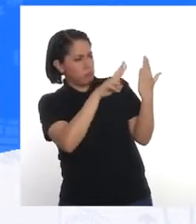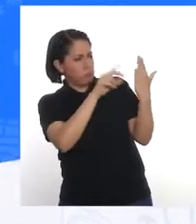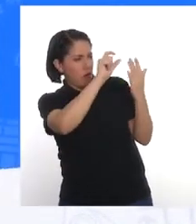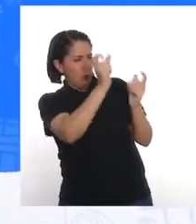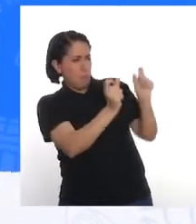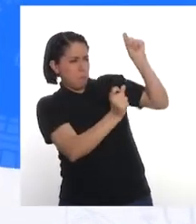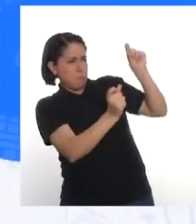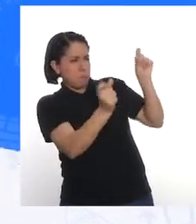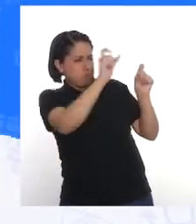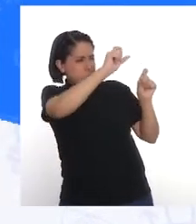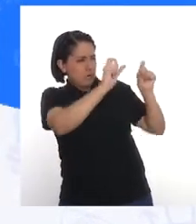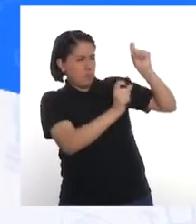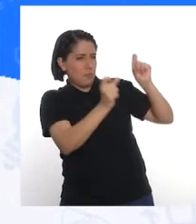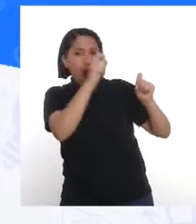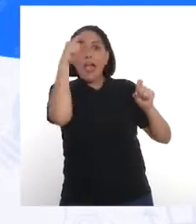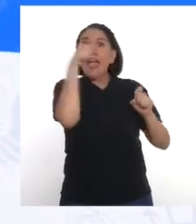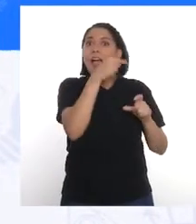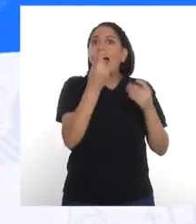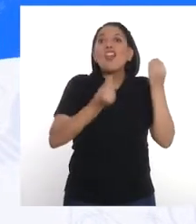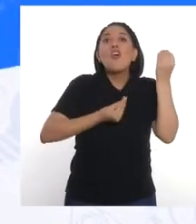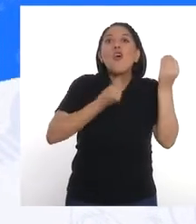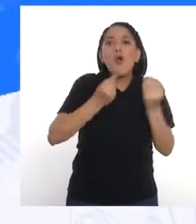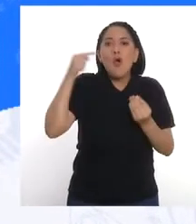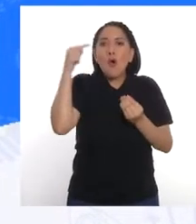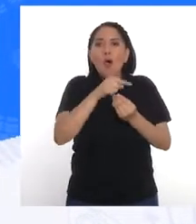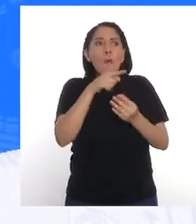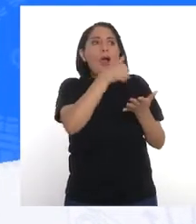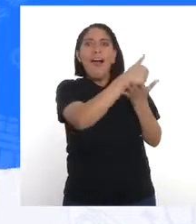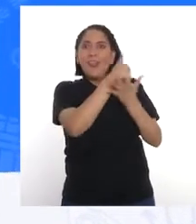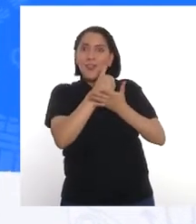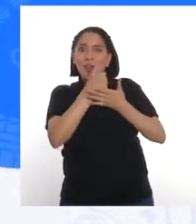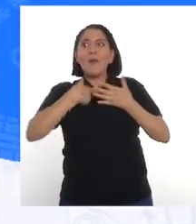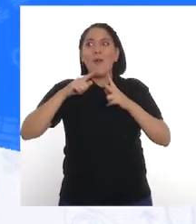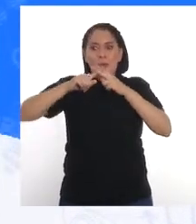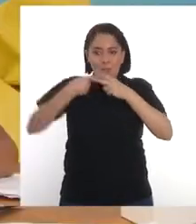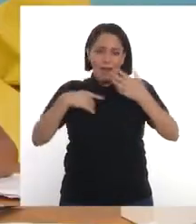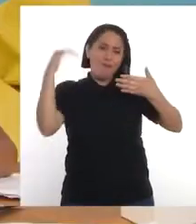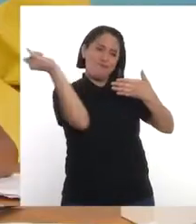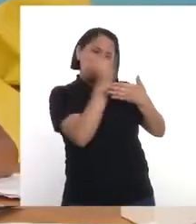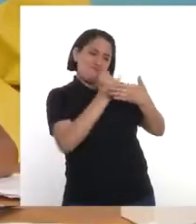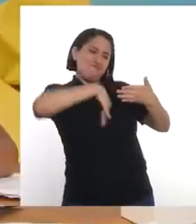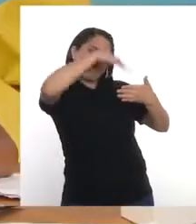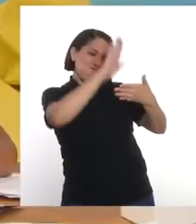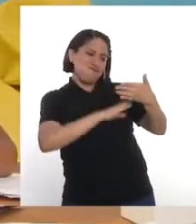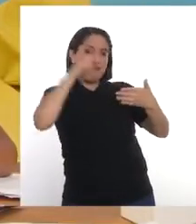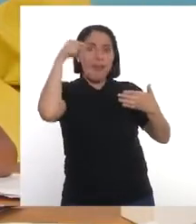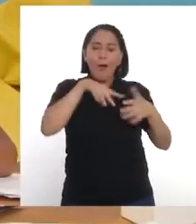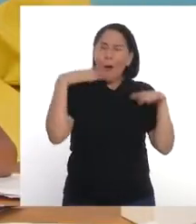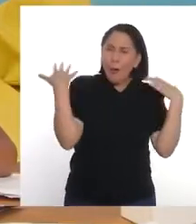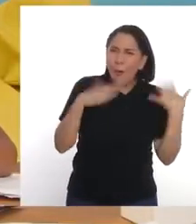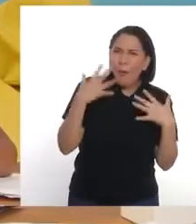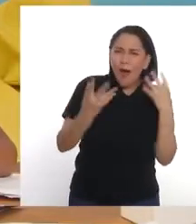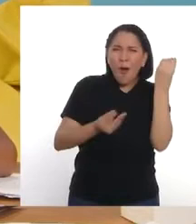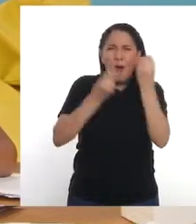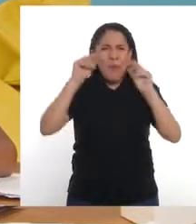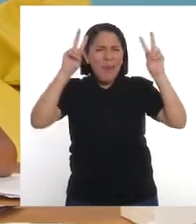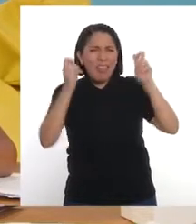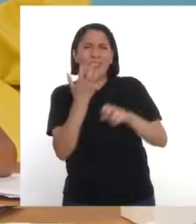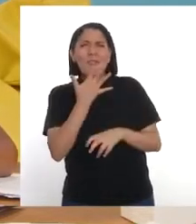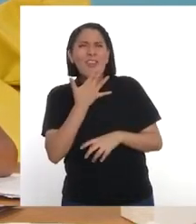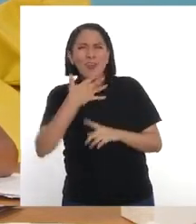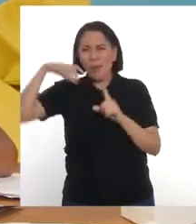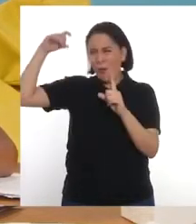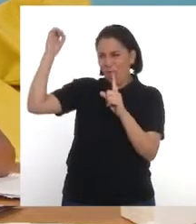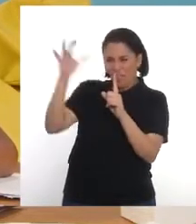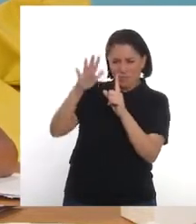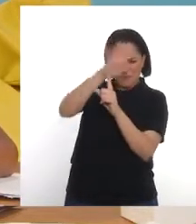funcionan las mezclas de colores. Así tenemos una gran guía para trabajar. ¿Cuántas cosas hemos aprendido sobre el color, la luz